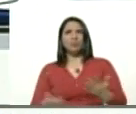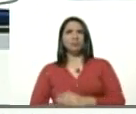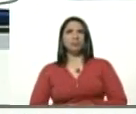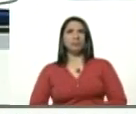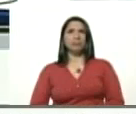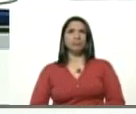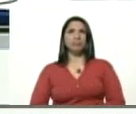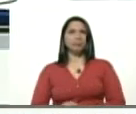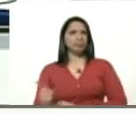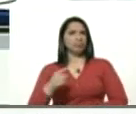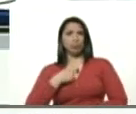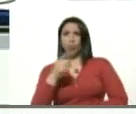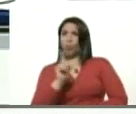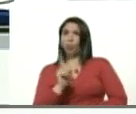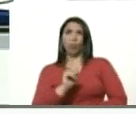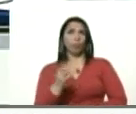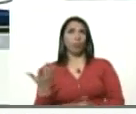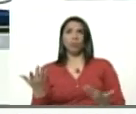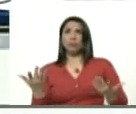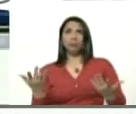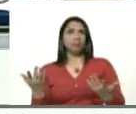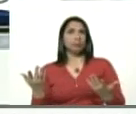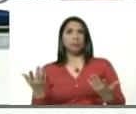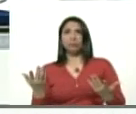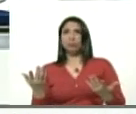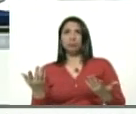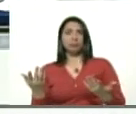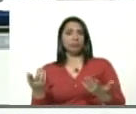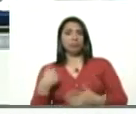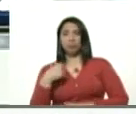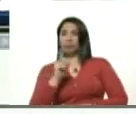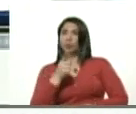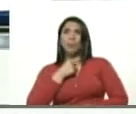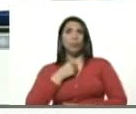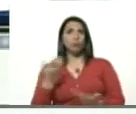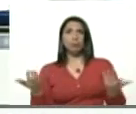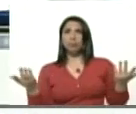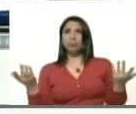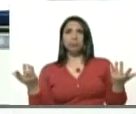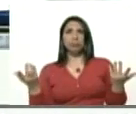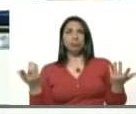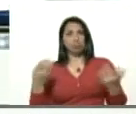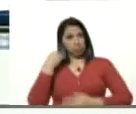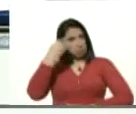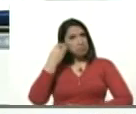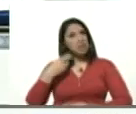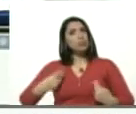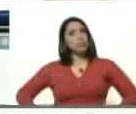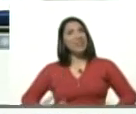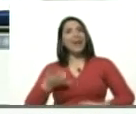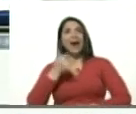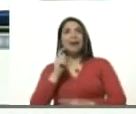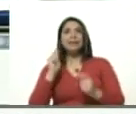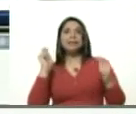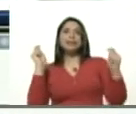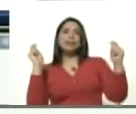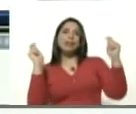Yo no soy pesimista, le dije al padre Numa, le dije a Silvia. Yo creo que la humanidad está en un cambio